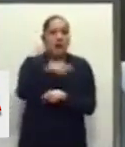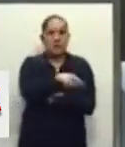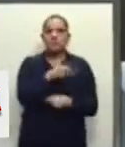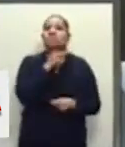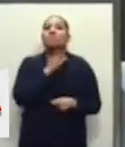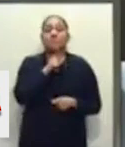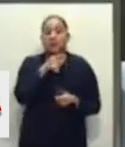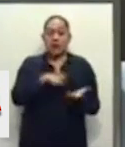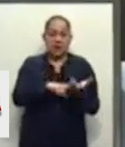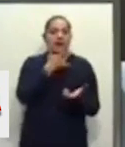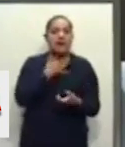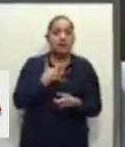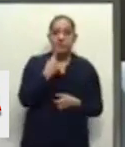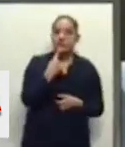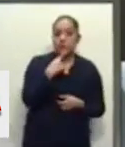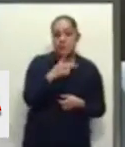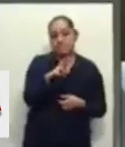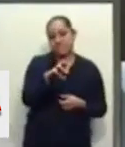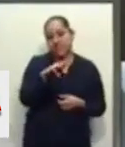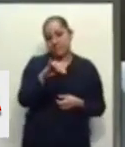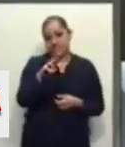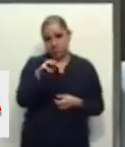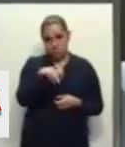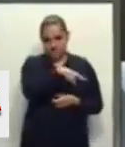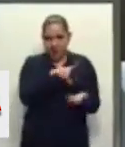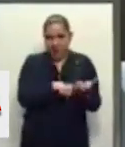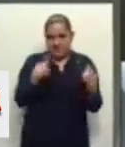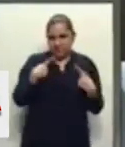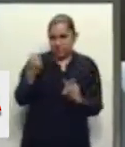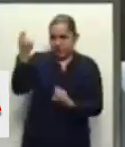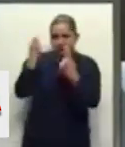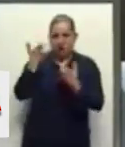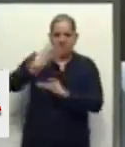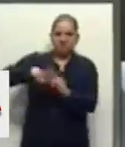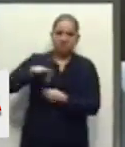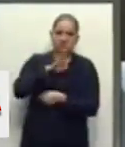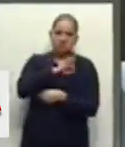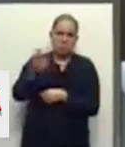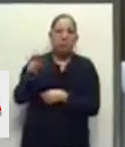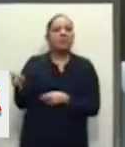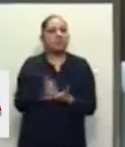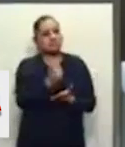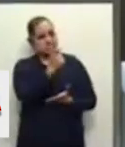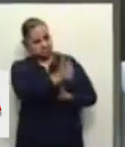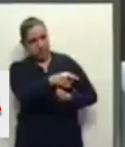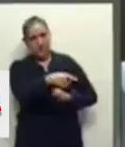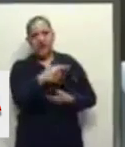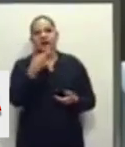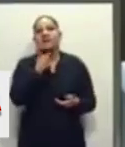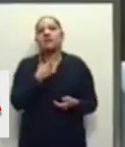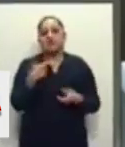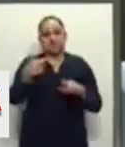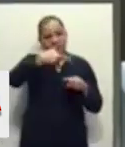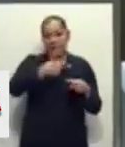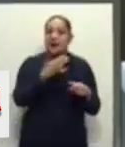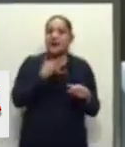consume el estrato de mayores ingresos. En tanto que la magna, que consumen los sectores medios y el diésel,